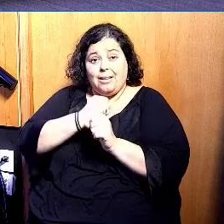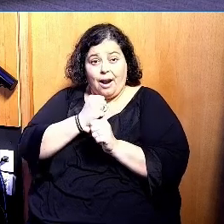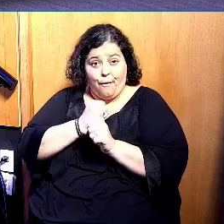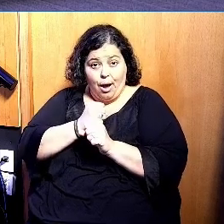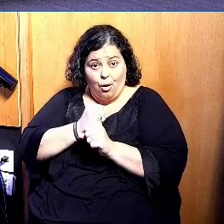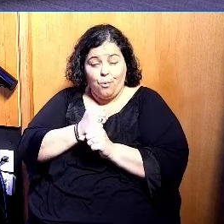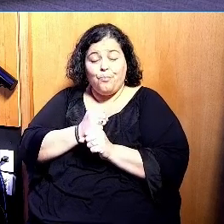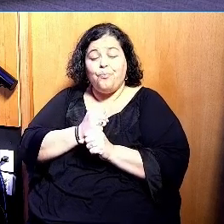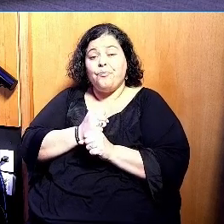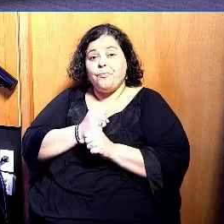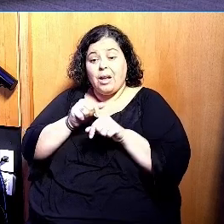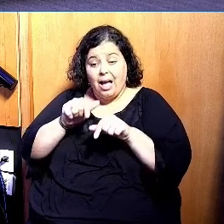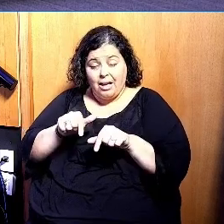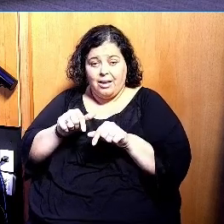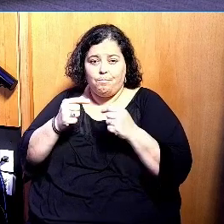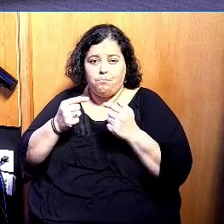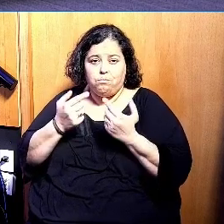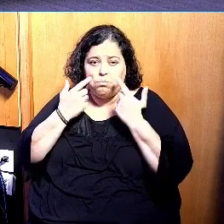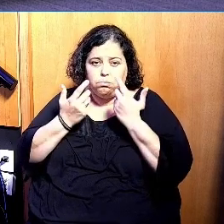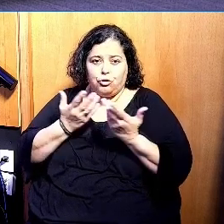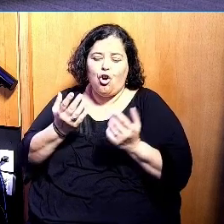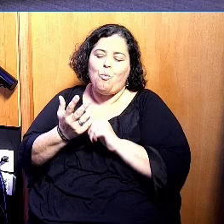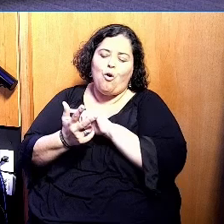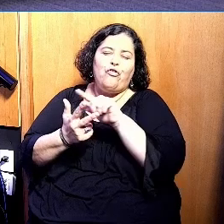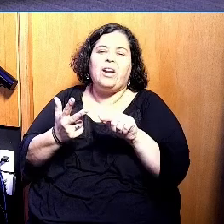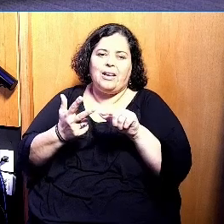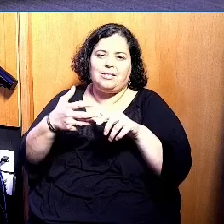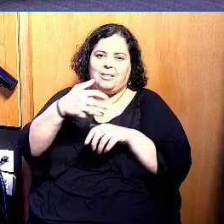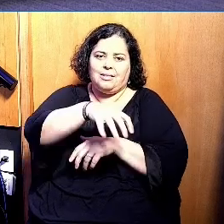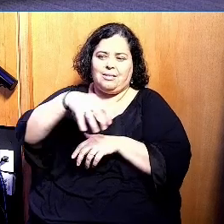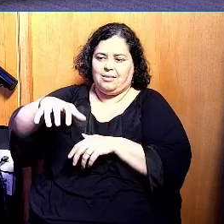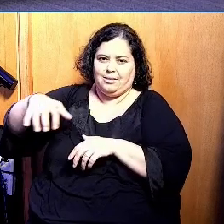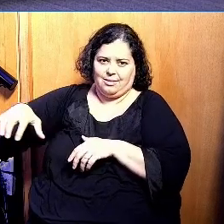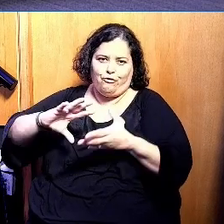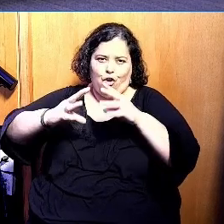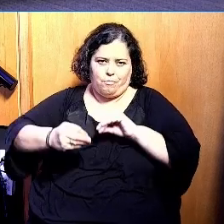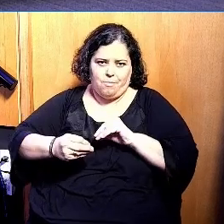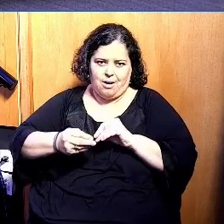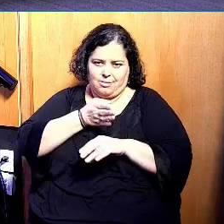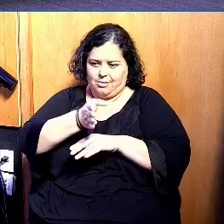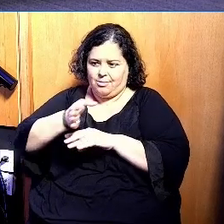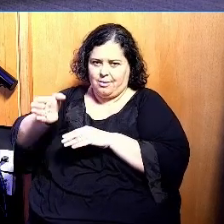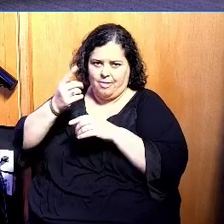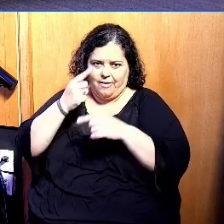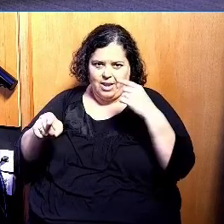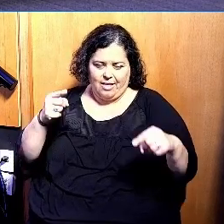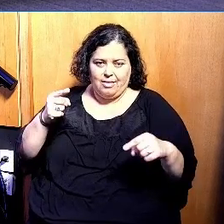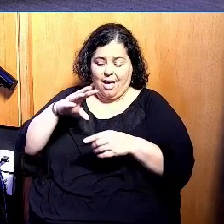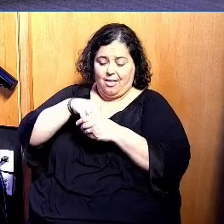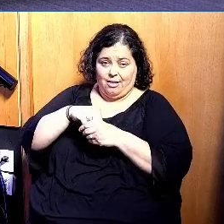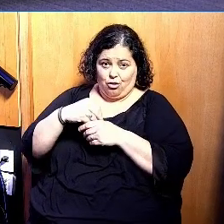separamos, los agrupamos como en 3 dimensiones o abordajes, que es CEIBAL a la